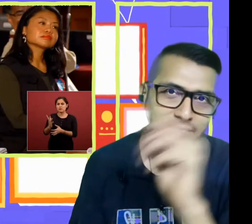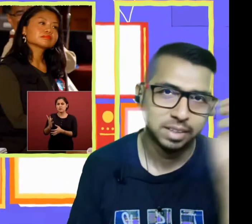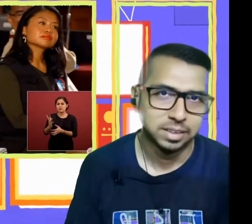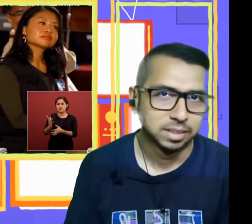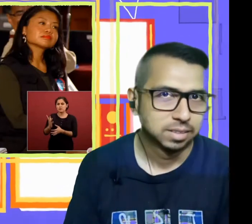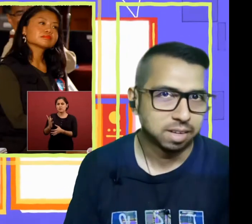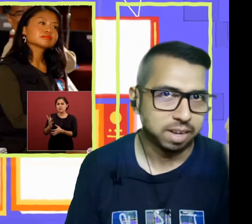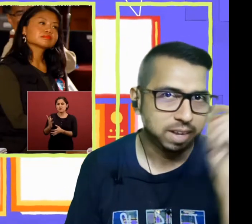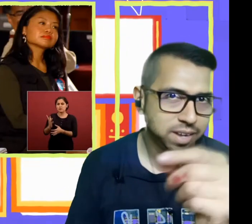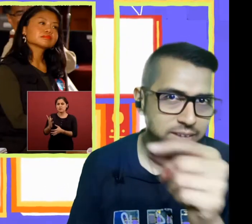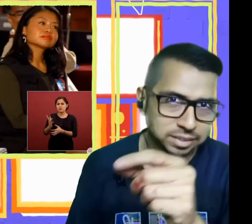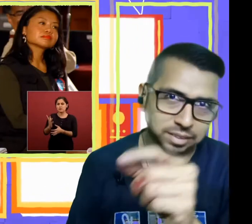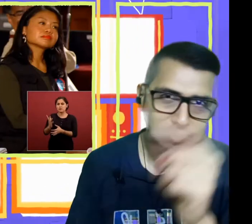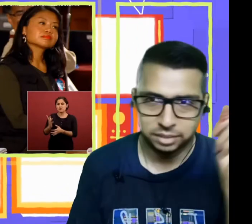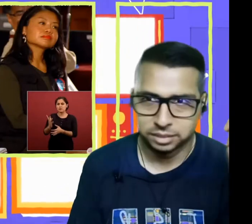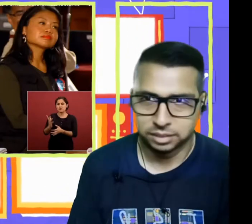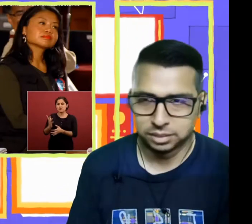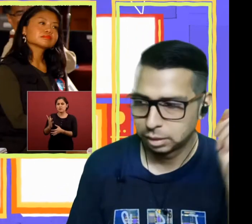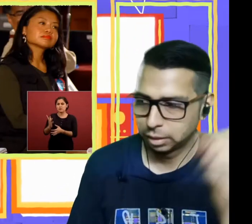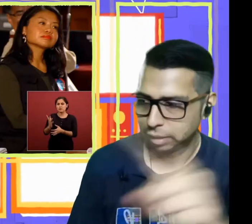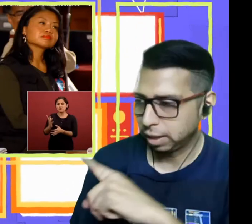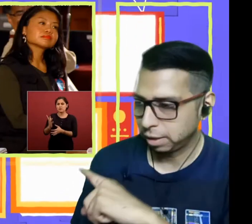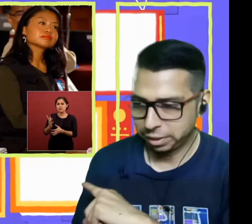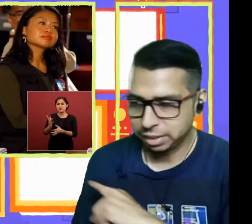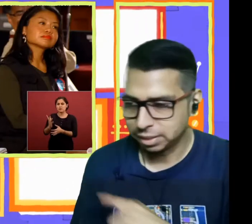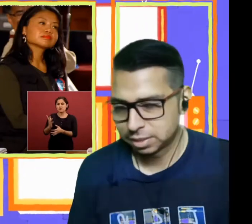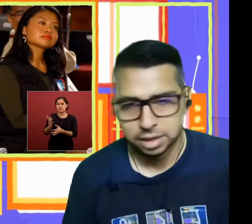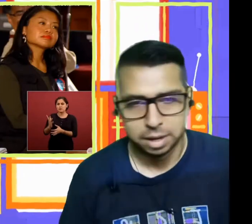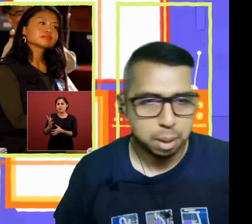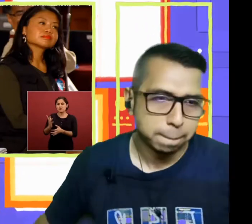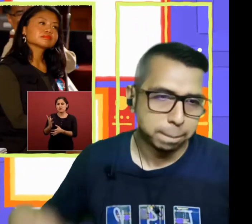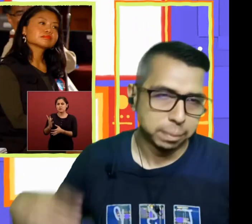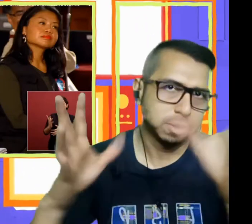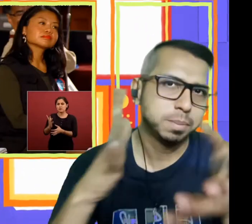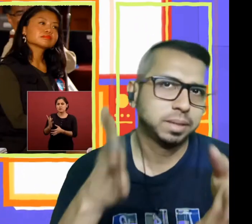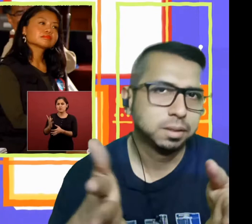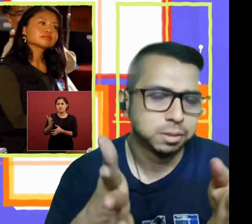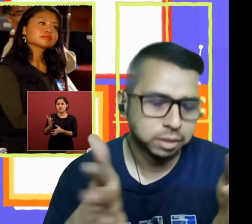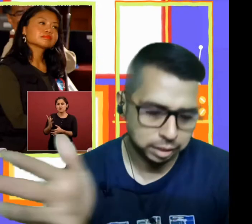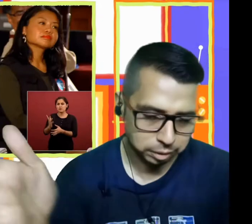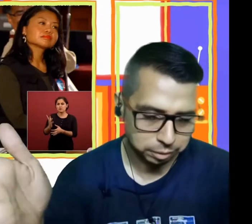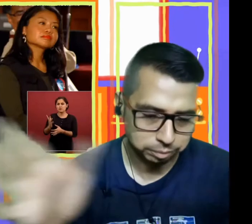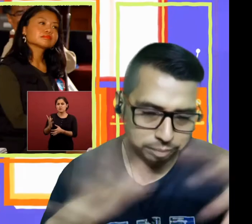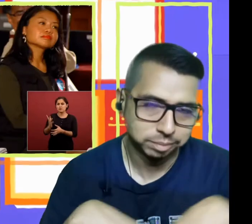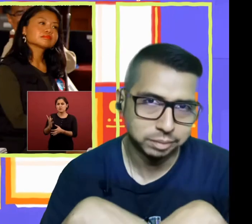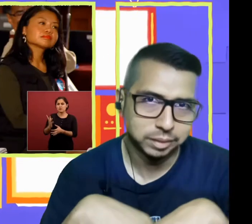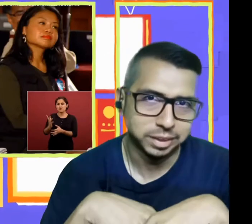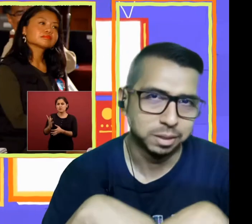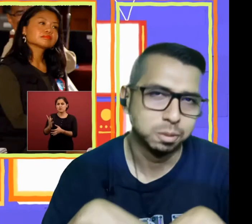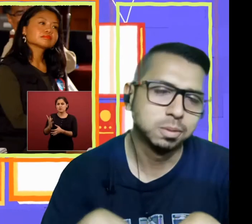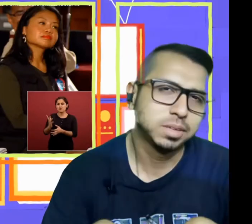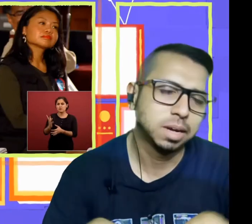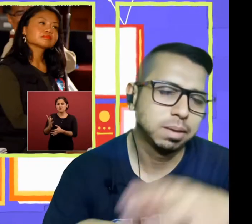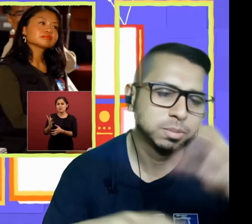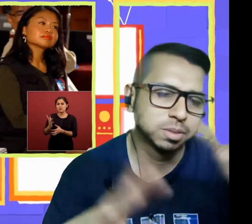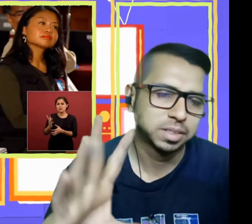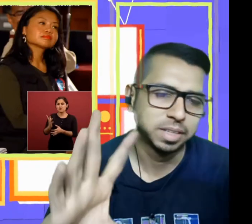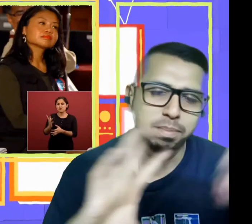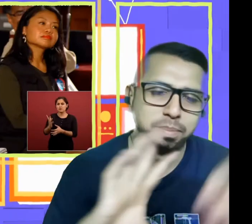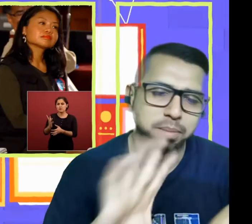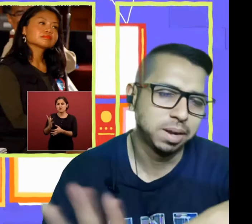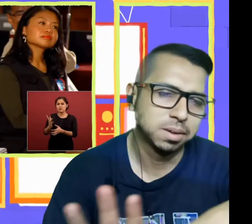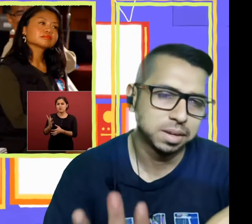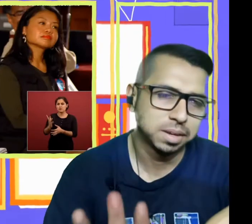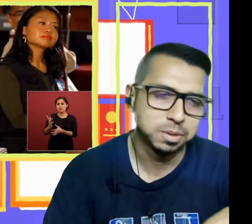cosas reales, nada fakes. Les había comentado, ¿no? Que según ya habíamos que